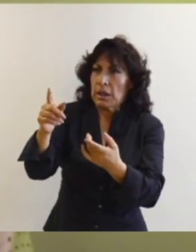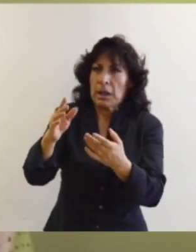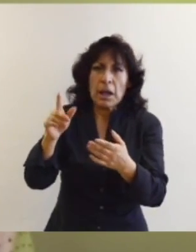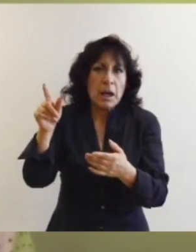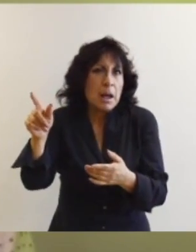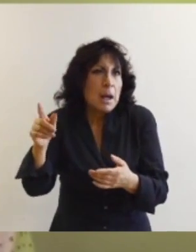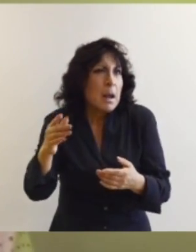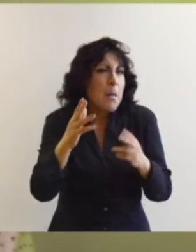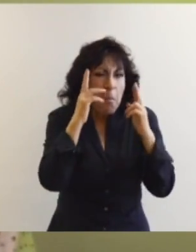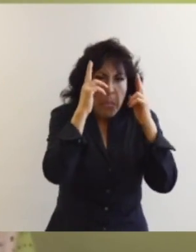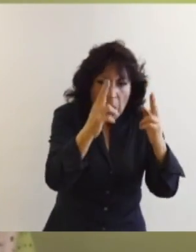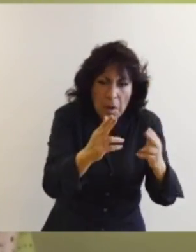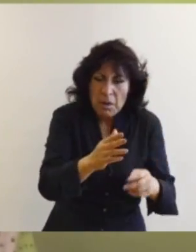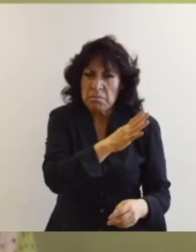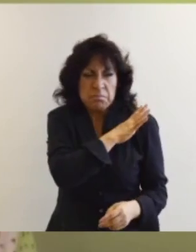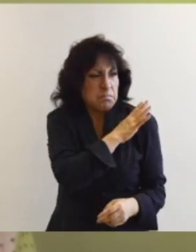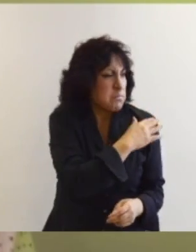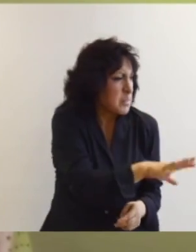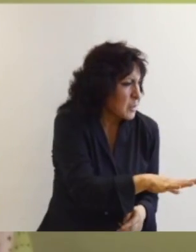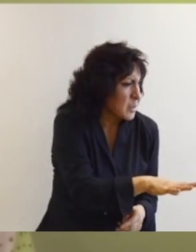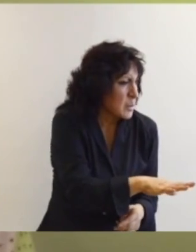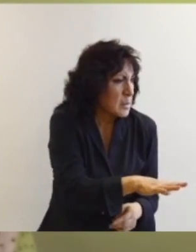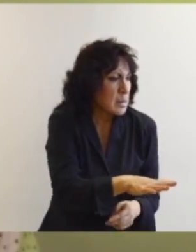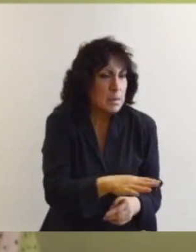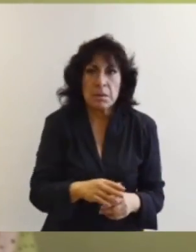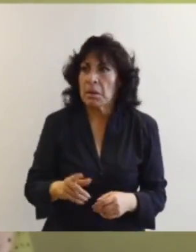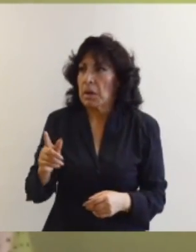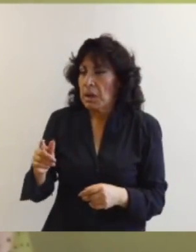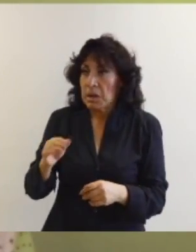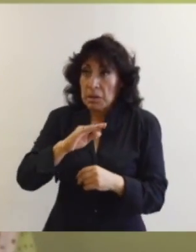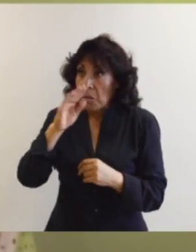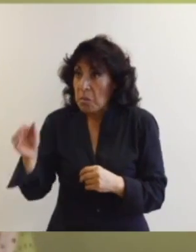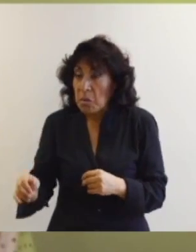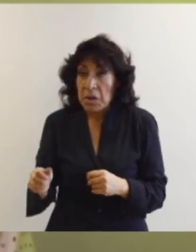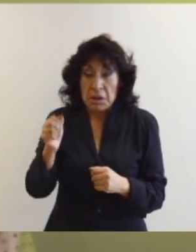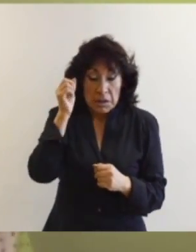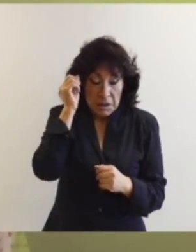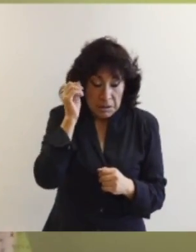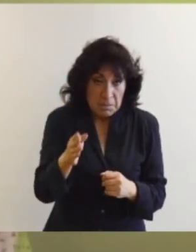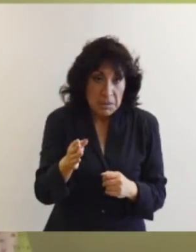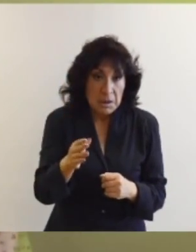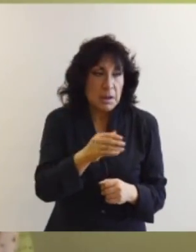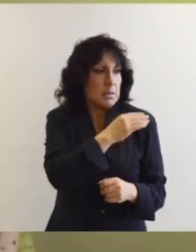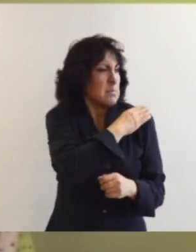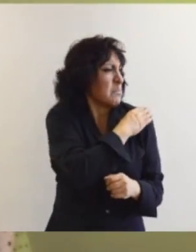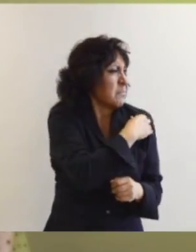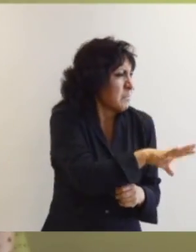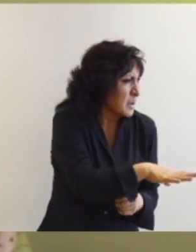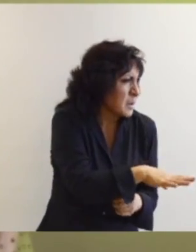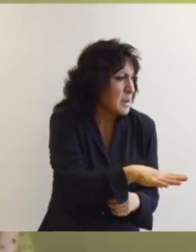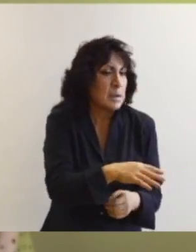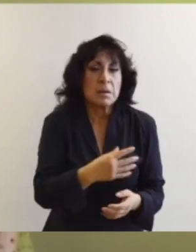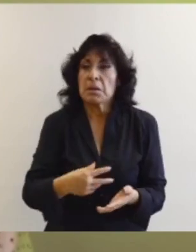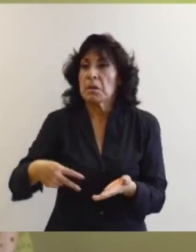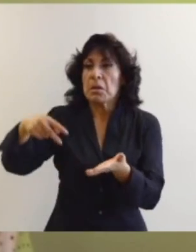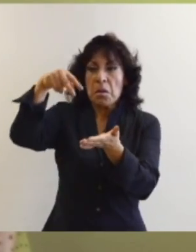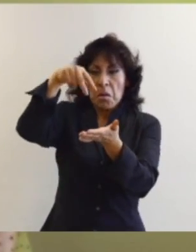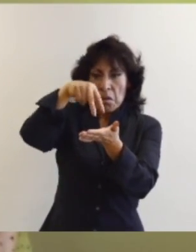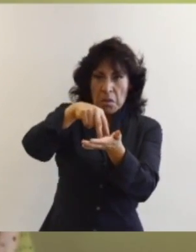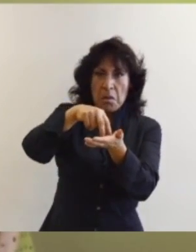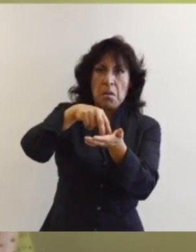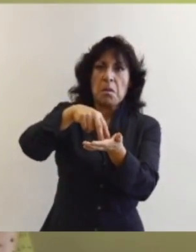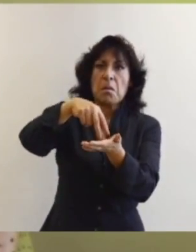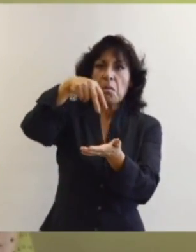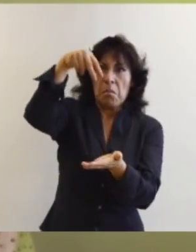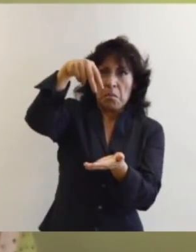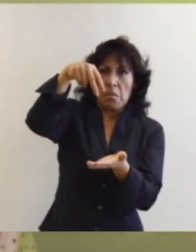una veneración que presupone y acepta su muerte, a la adulteración de las estatuas